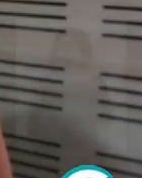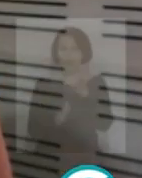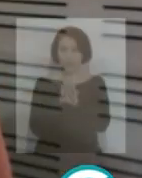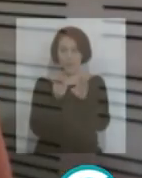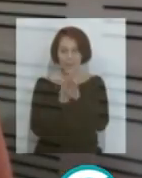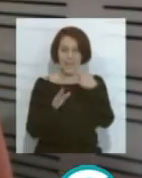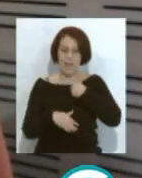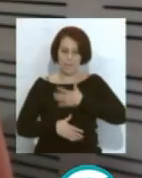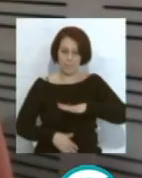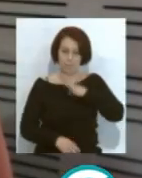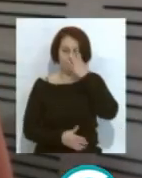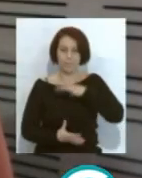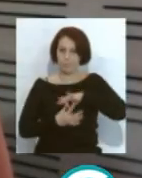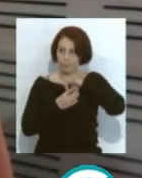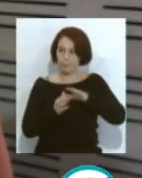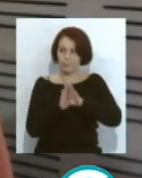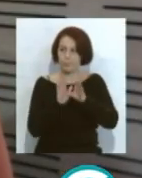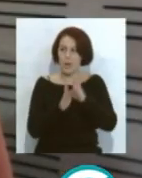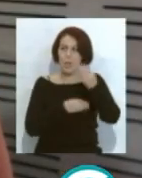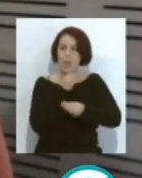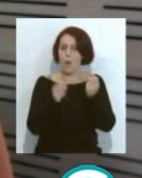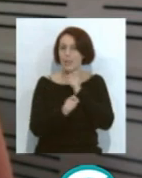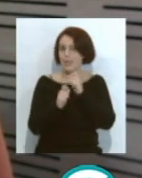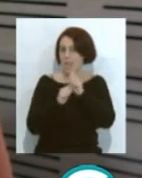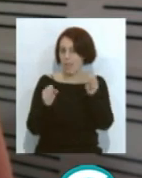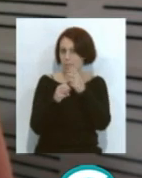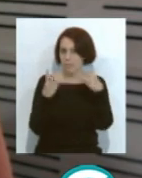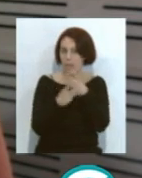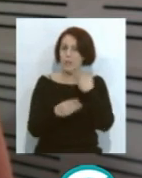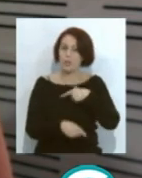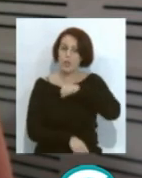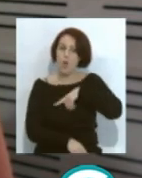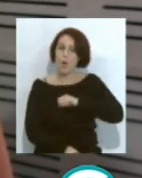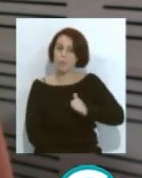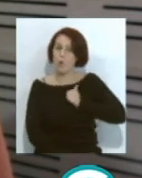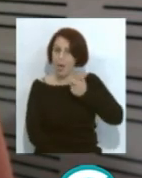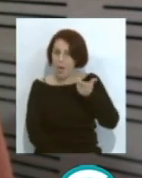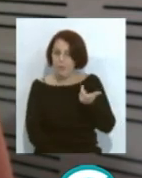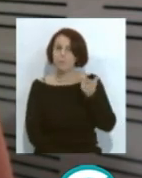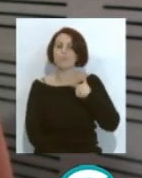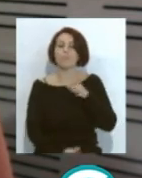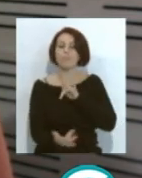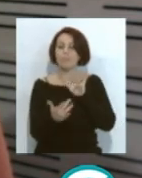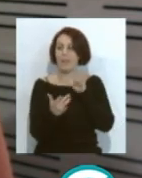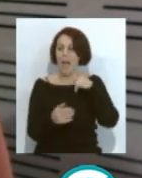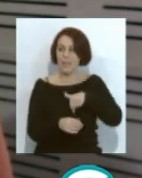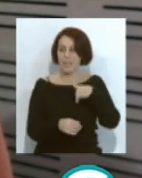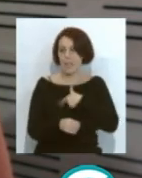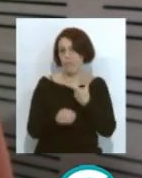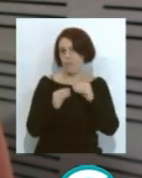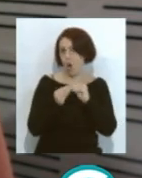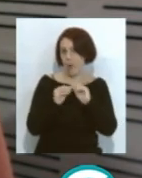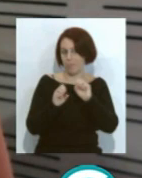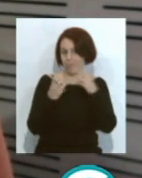Seguimos en Haciendo Tipo y lo hacemos con una entrevista telemática en la que tenemos oportunidad de conectar aquí